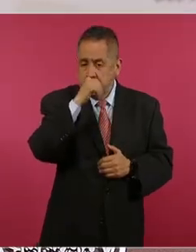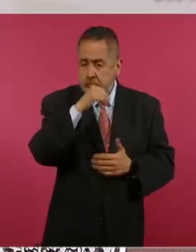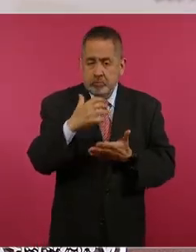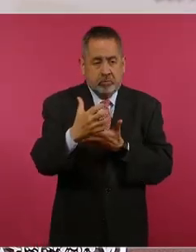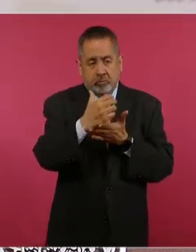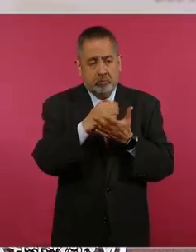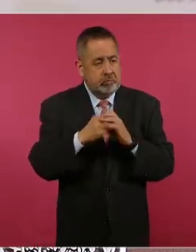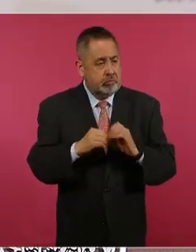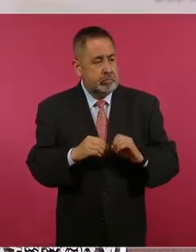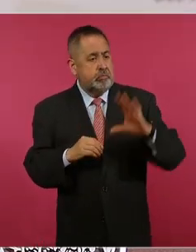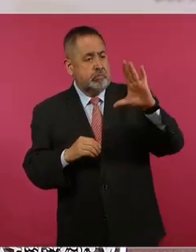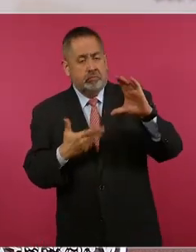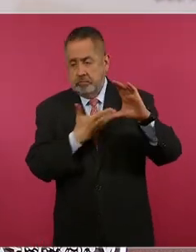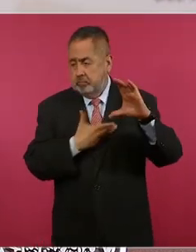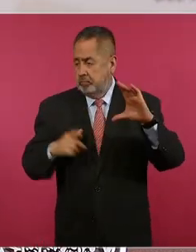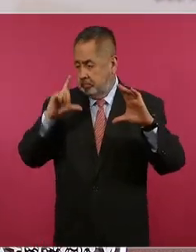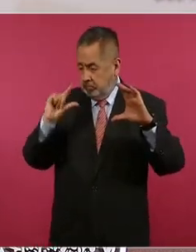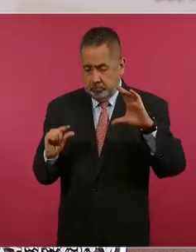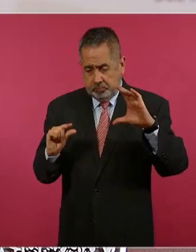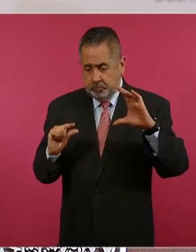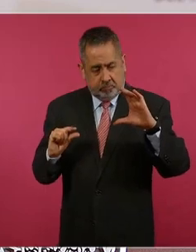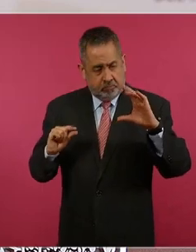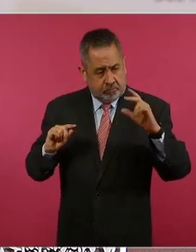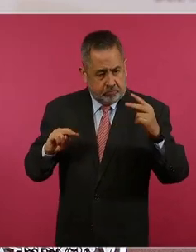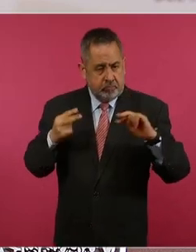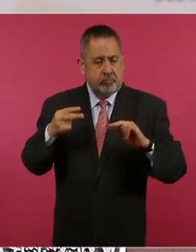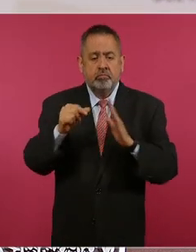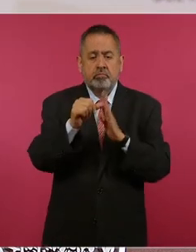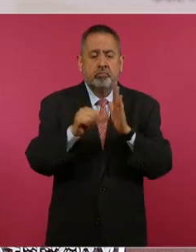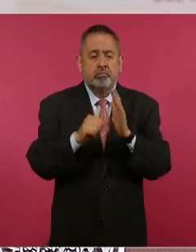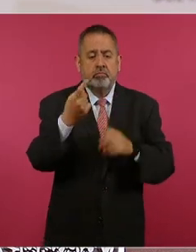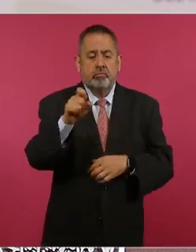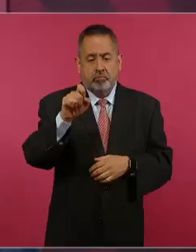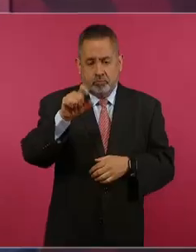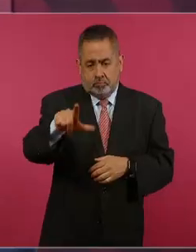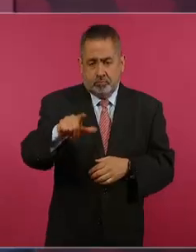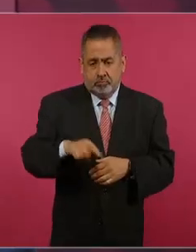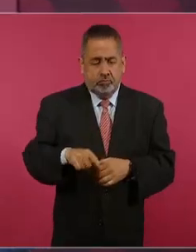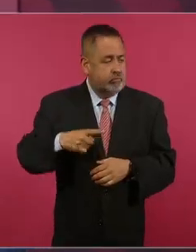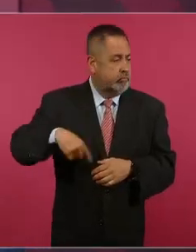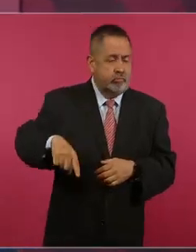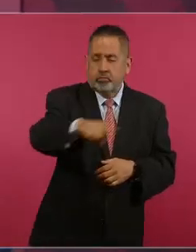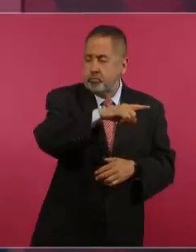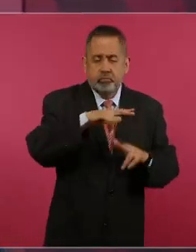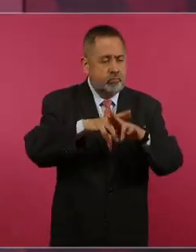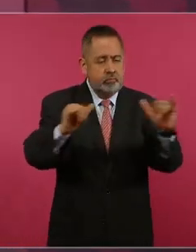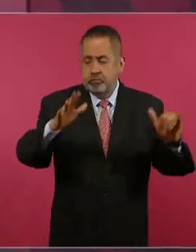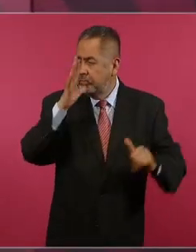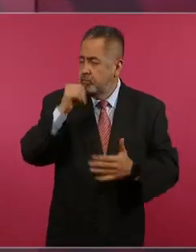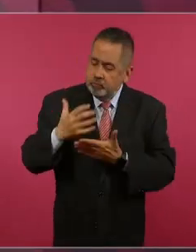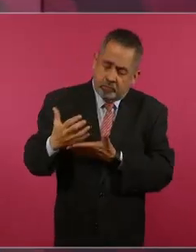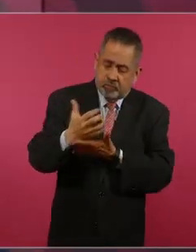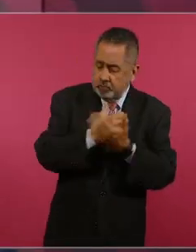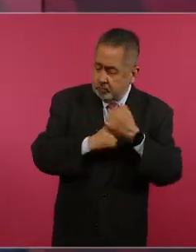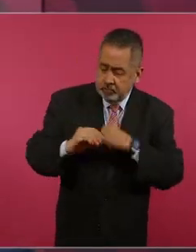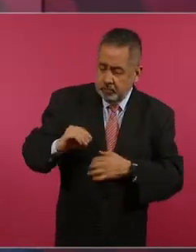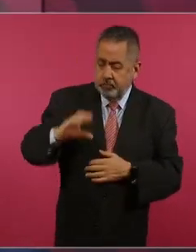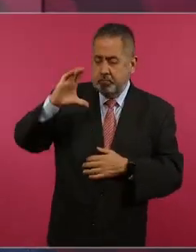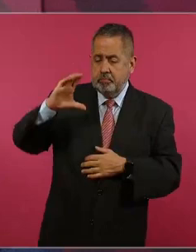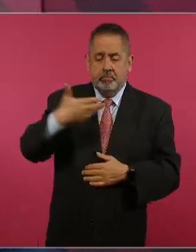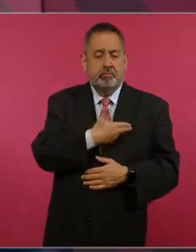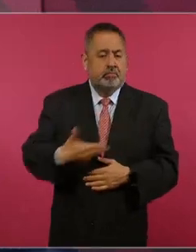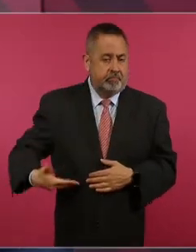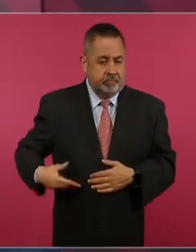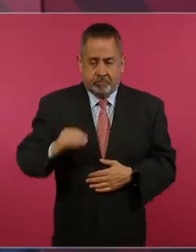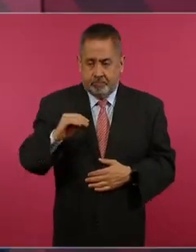es muy clara. En su artículo 127, nadie puede ganar más que lo que